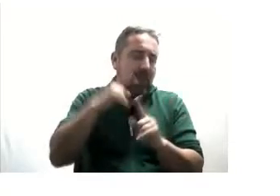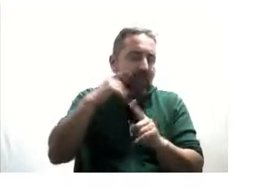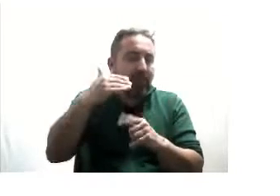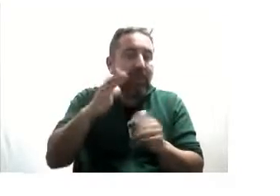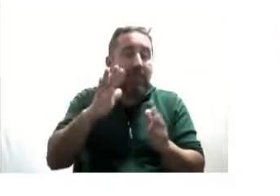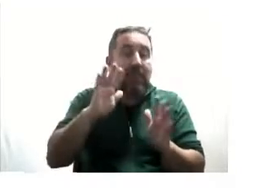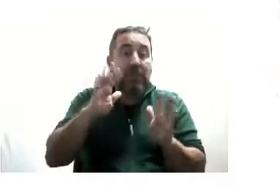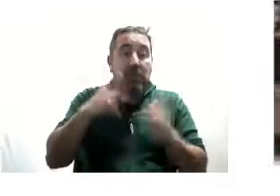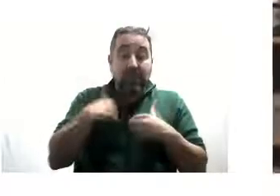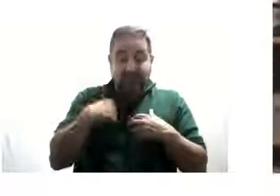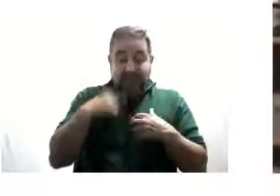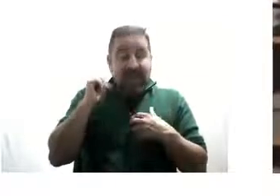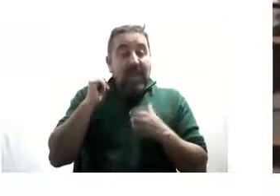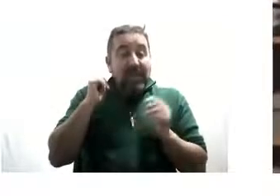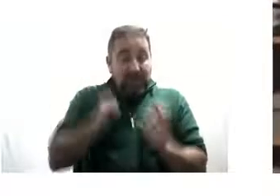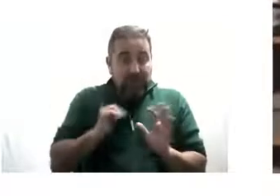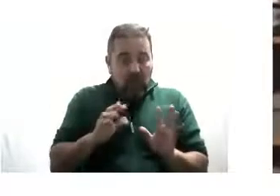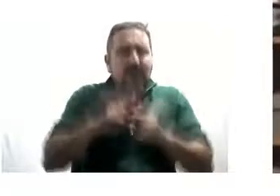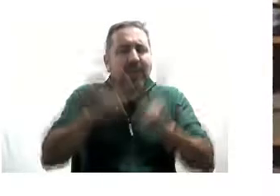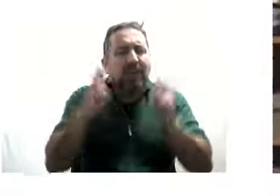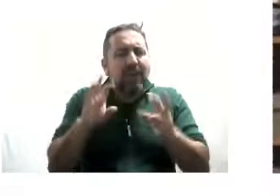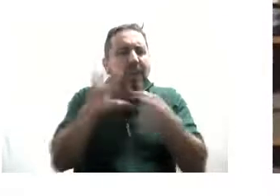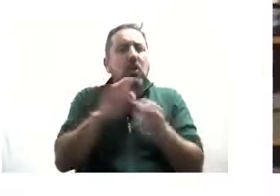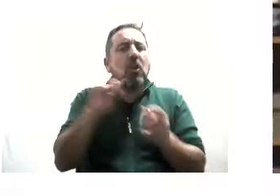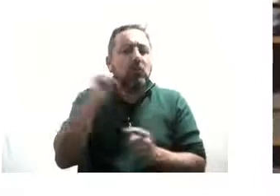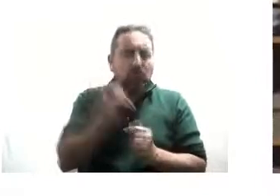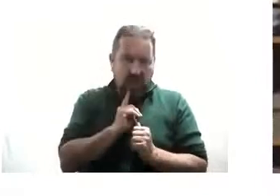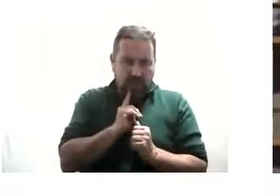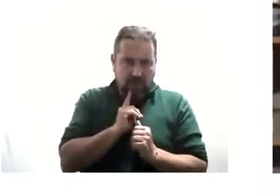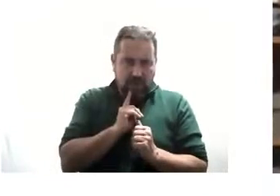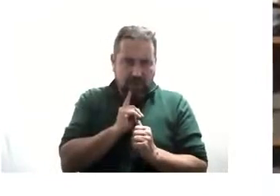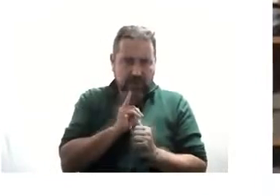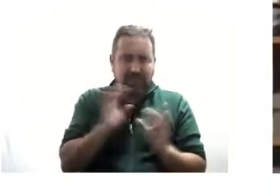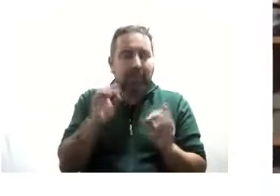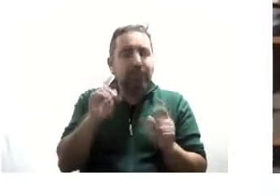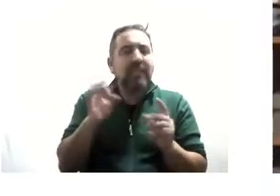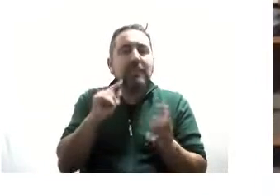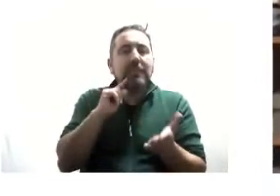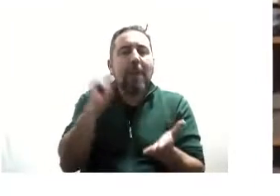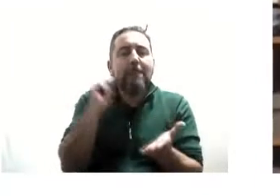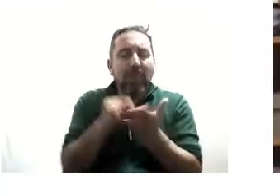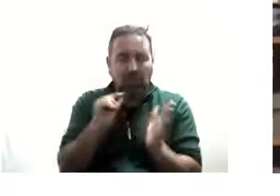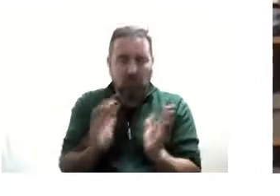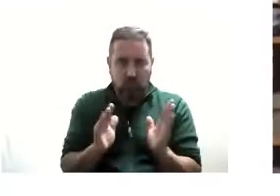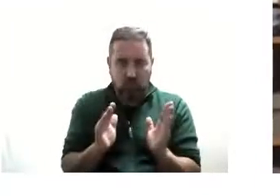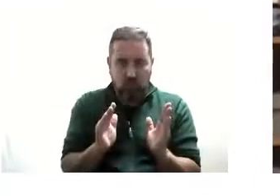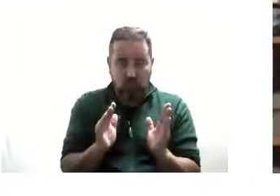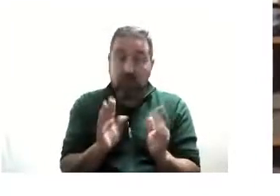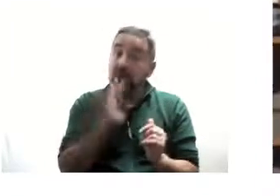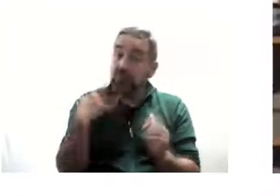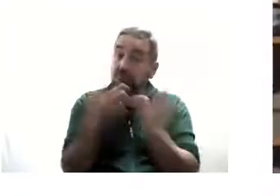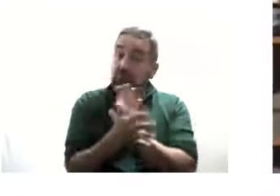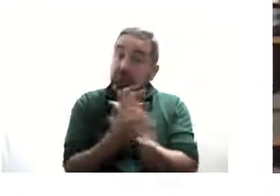clínico, el problema que tenemos con la sordera es el momento. El problema es que, como hemos hablado antes,